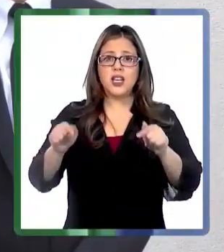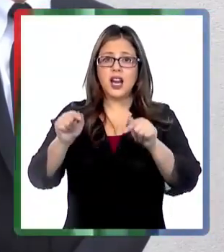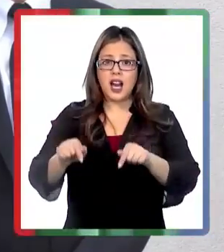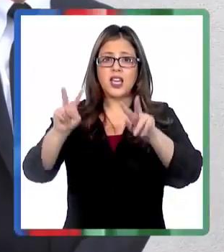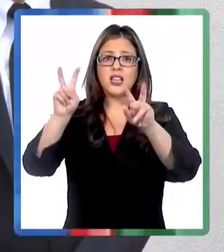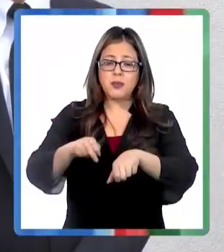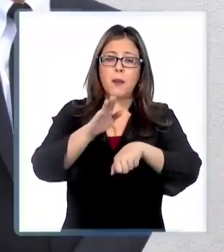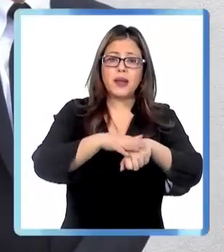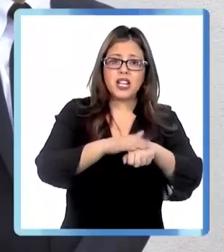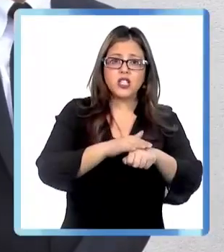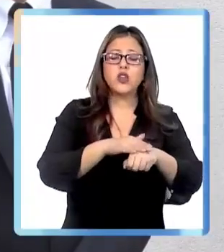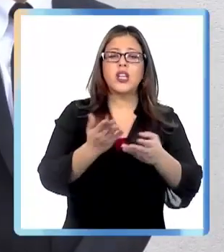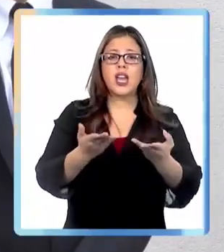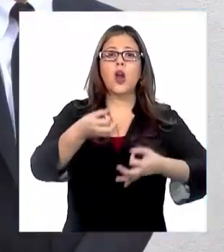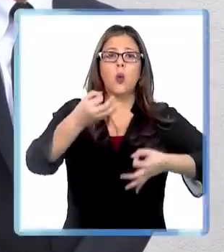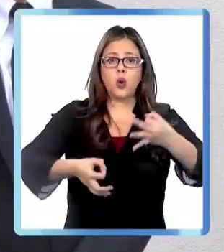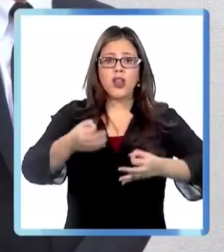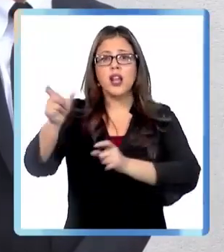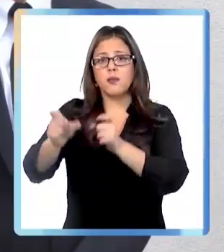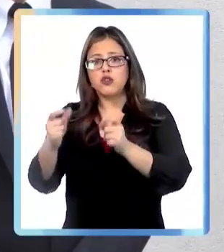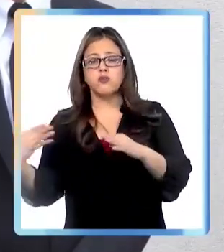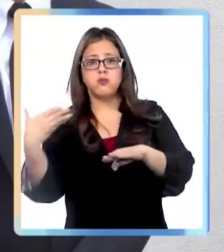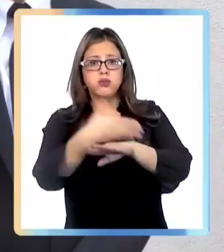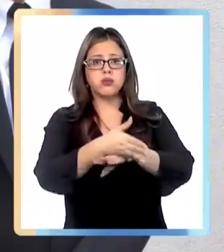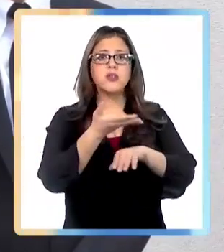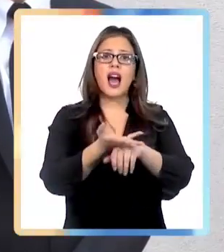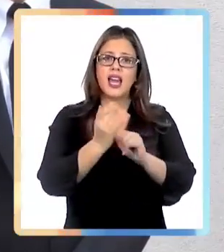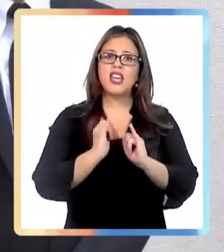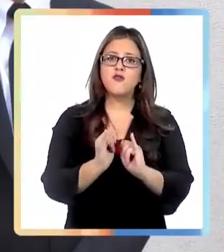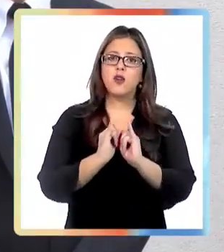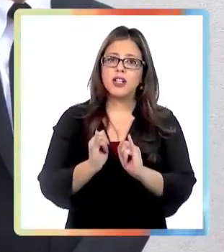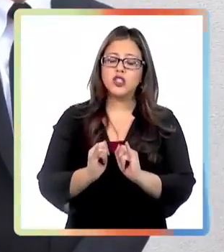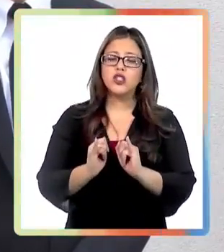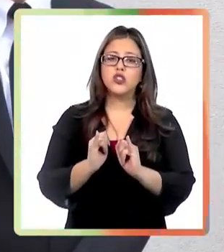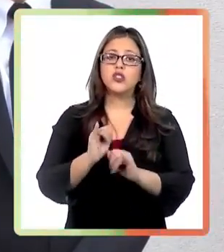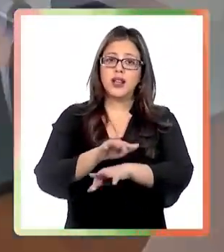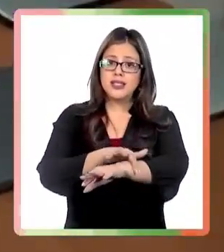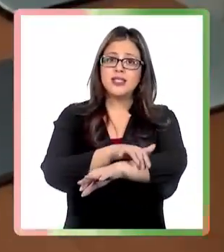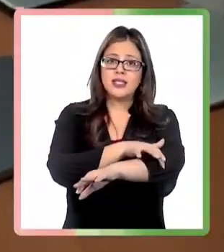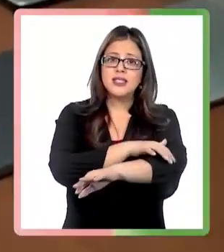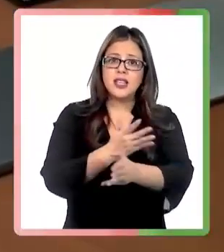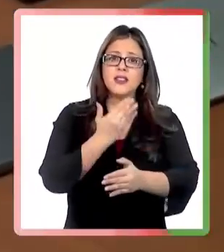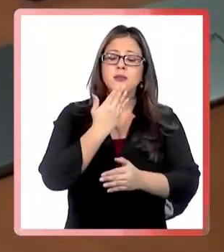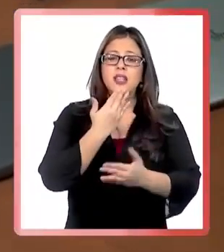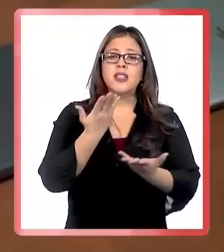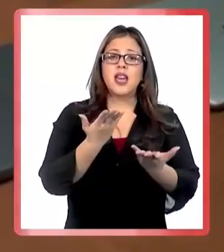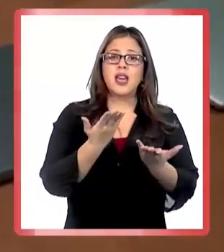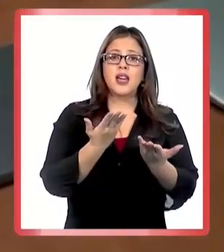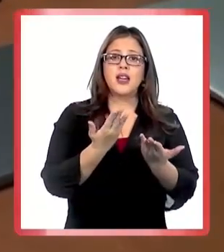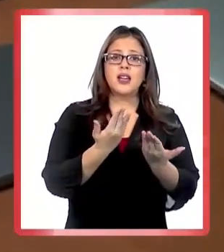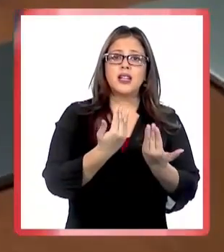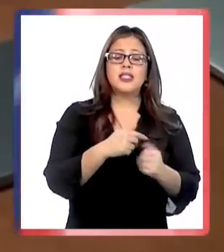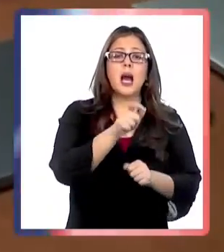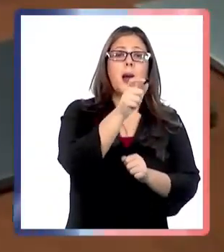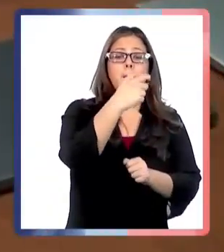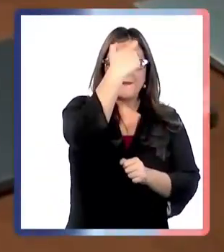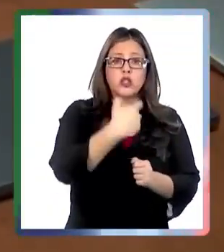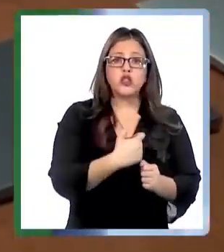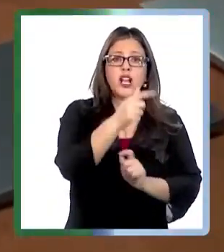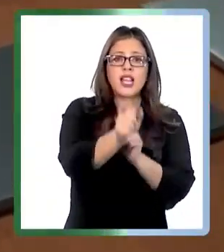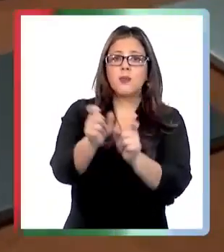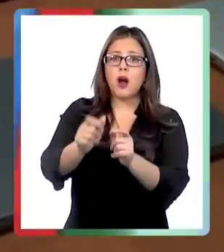personas que ahí acceden, hay información y datos sensibles y datos personales de las personas que son atendidas. Ante esta